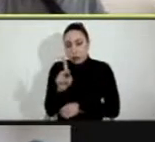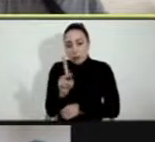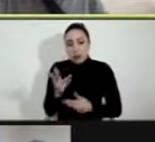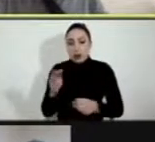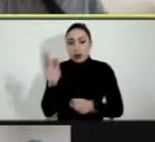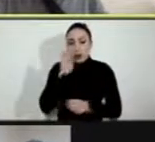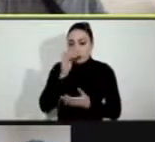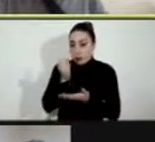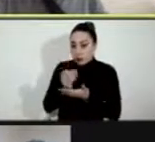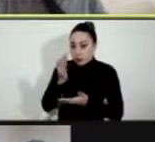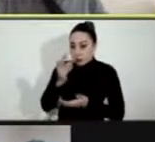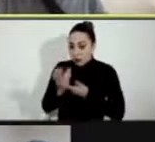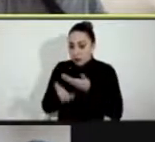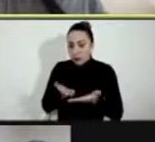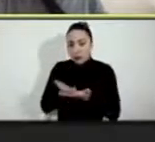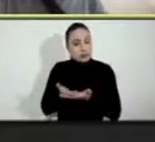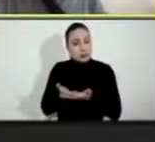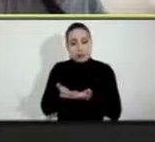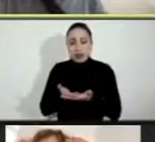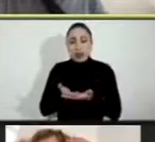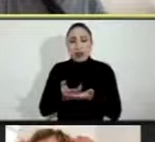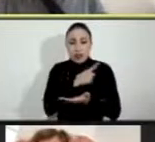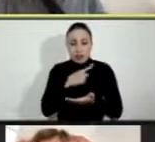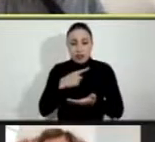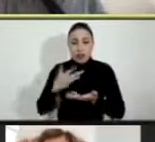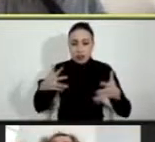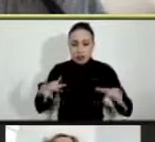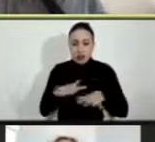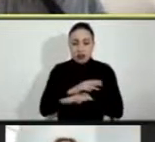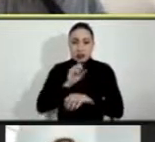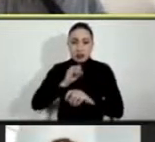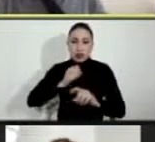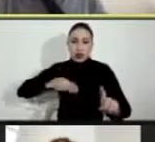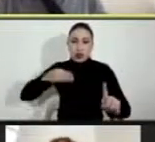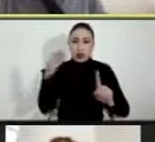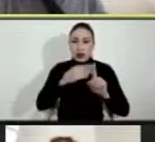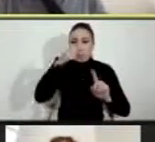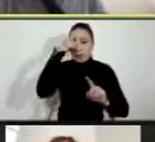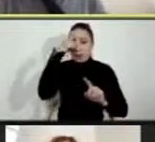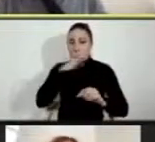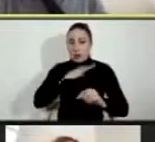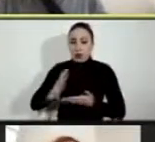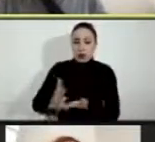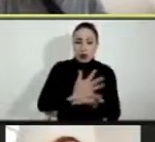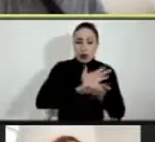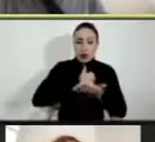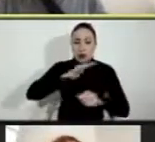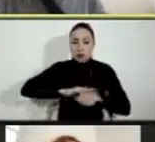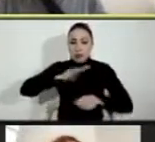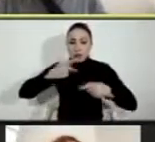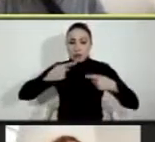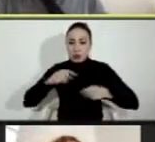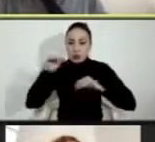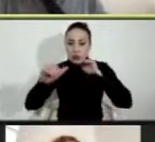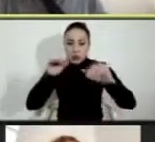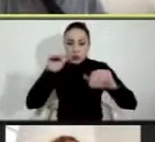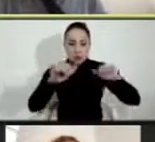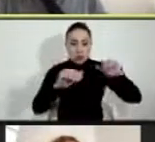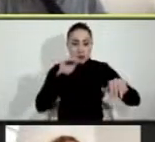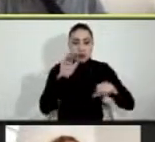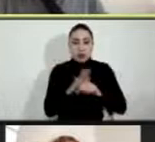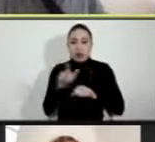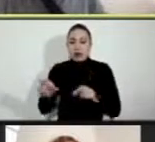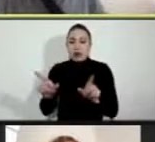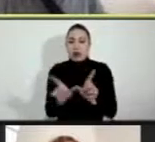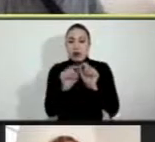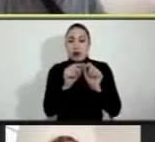ser con modificaciones a efecto de que su alcance sea más amplio, pues el promovente enfoca su objetivo en que el sistema de